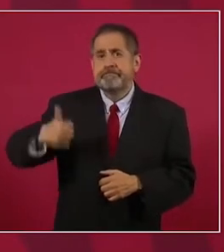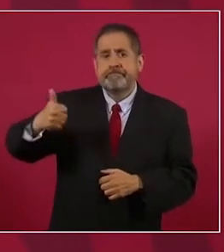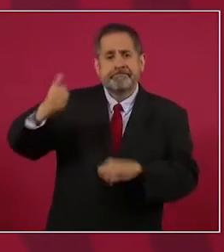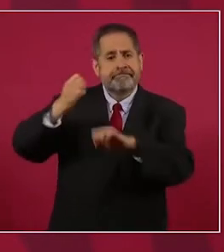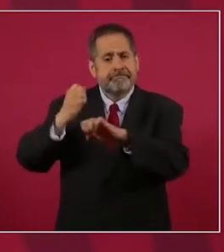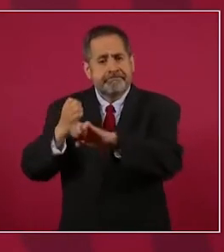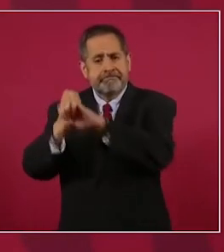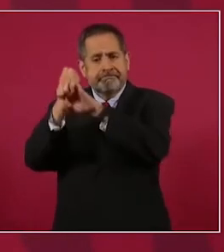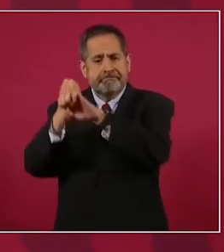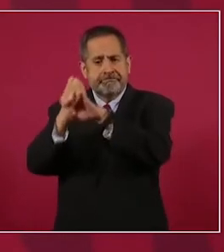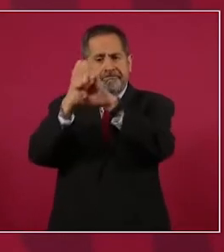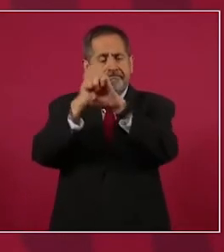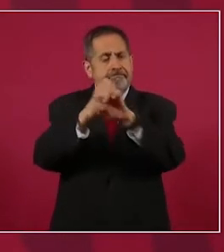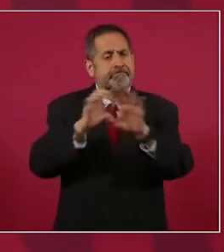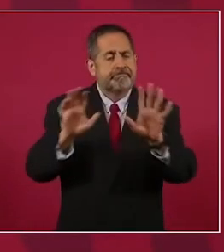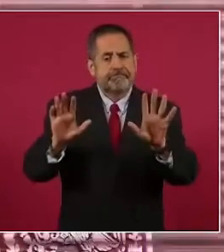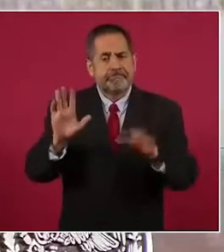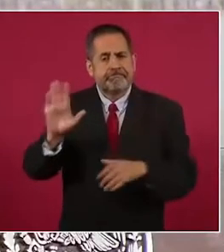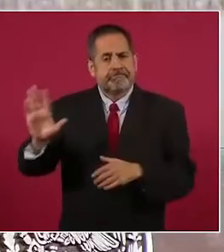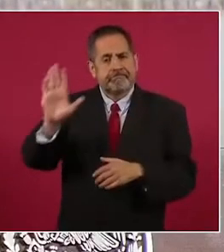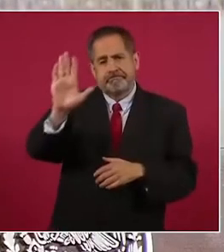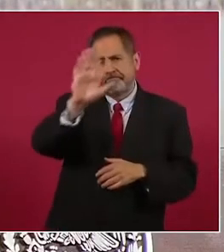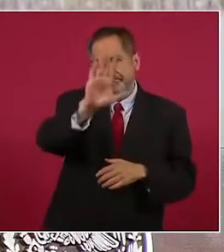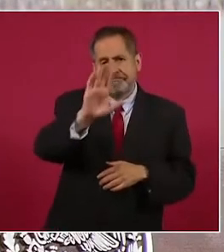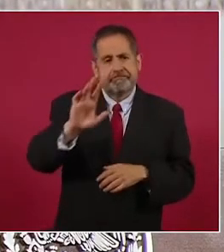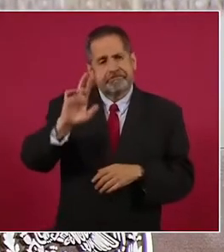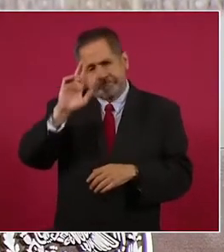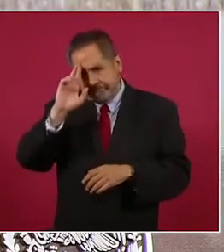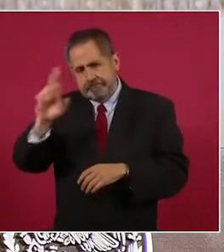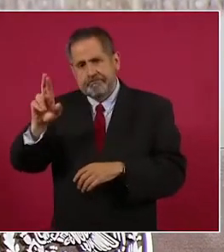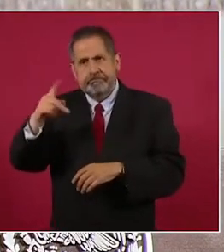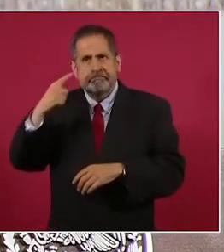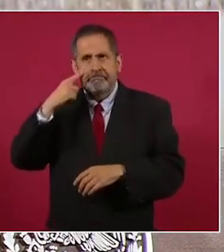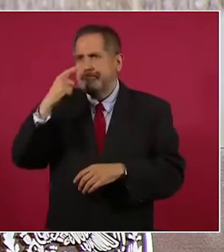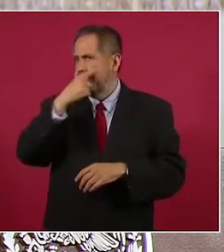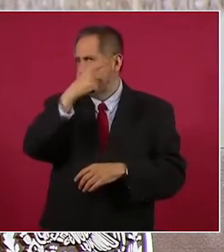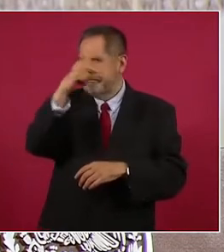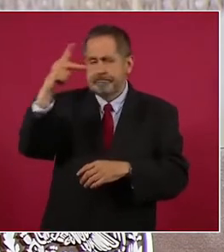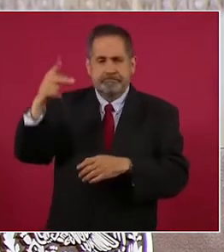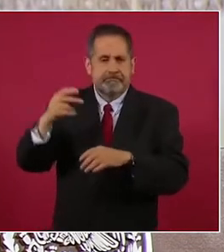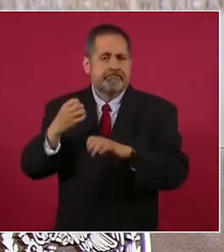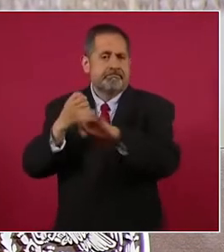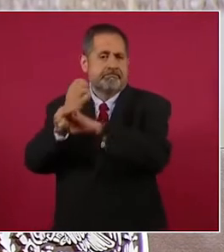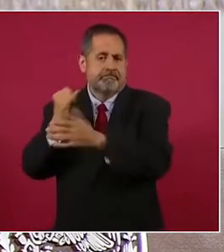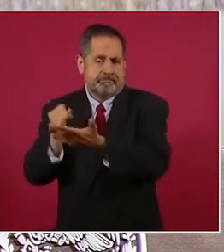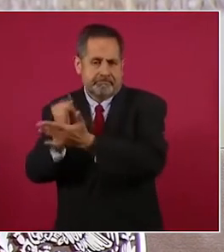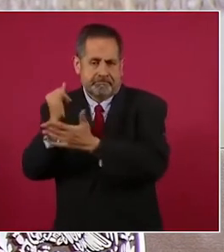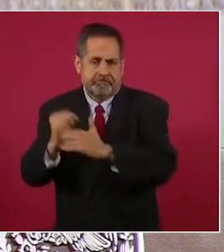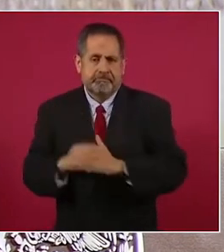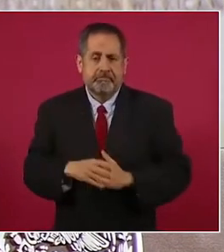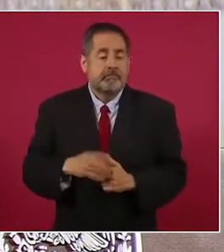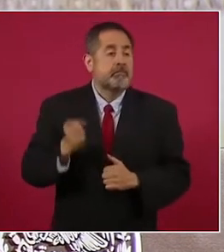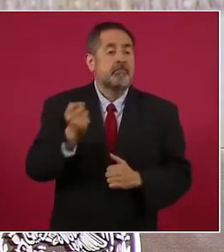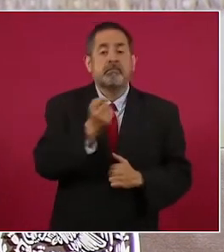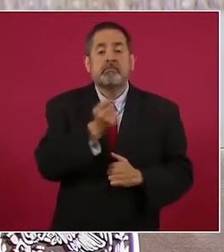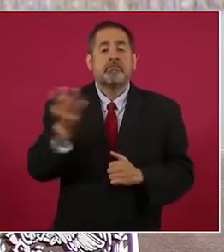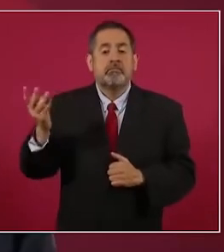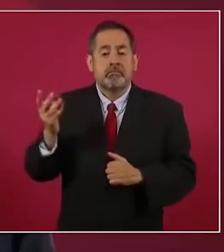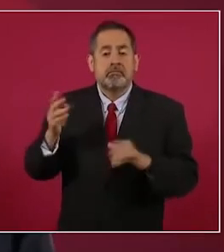un tema de la soberanía de los estados. Hay algunos estados en donde sí